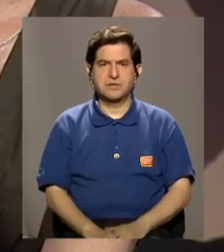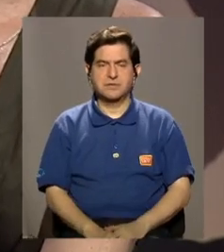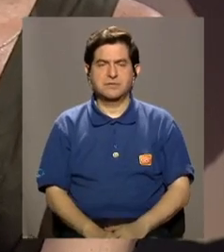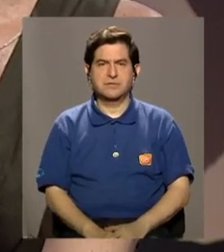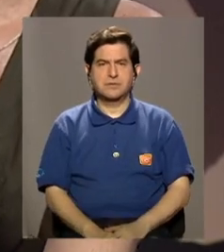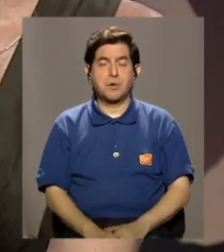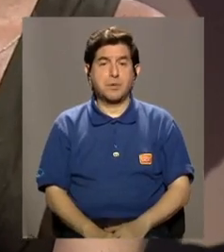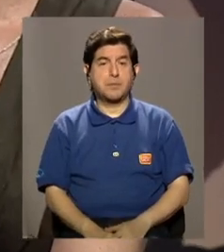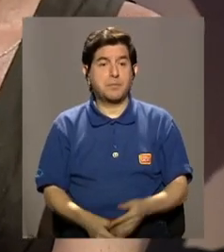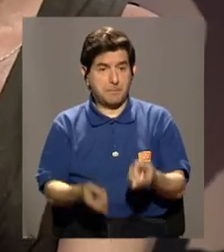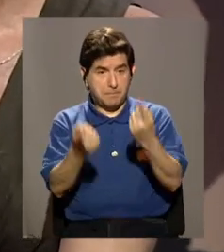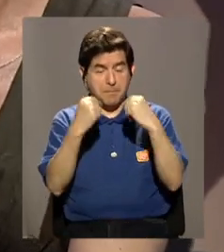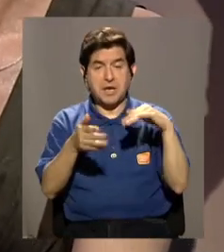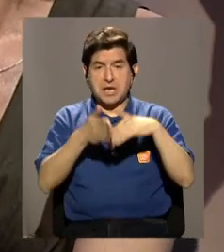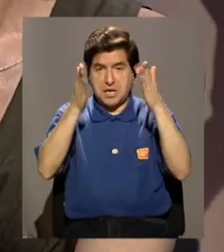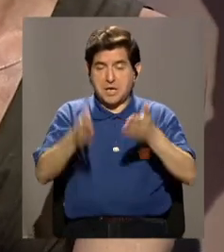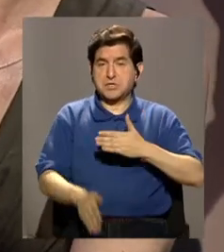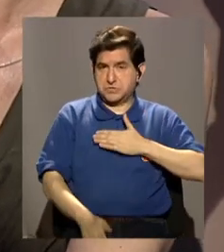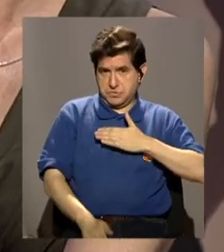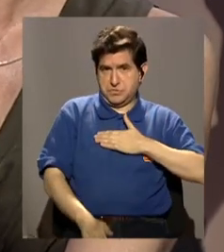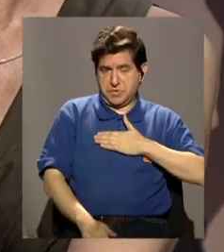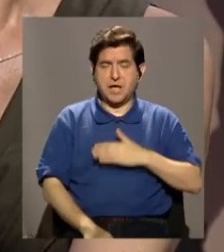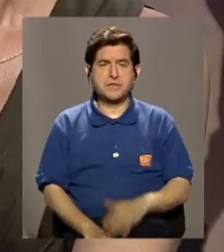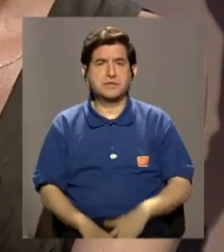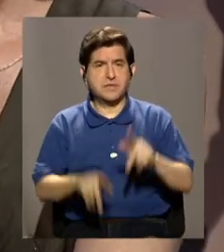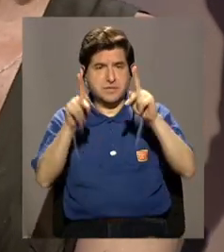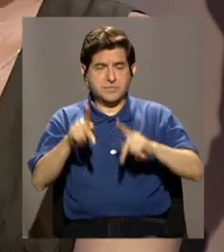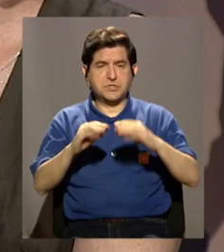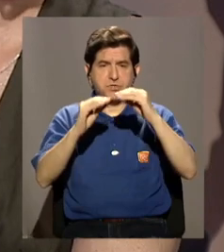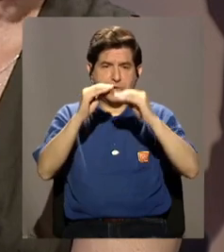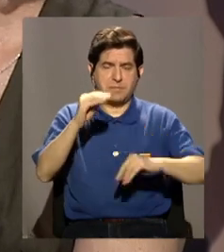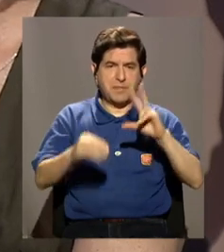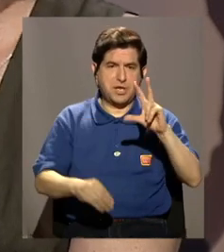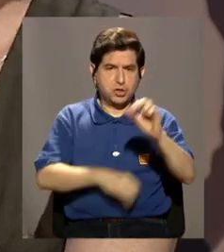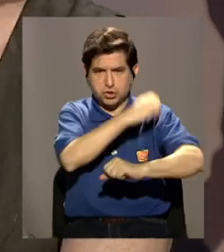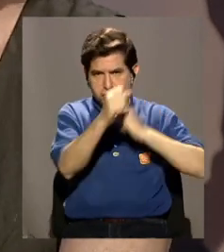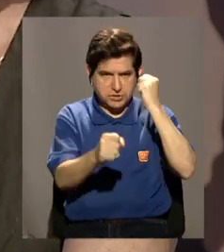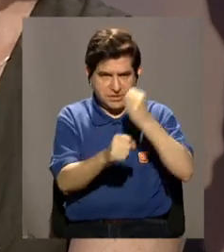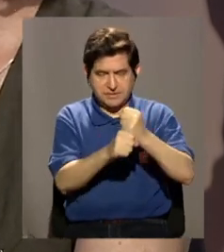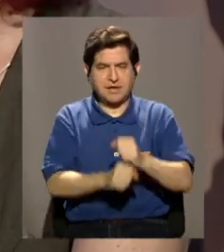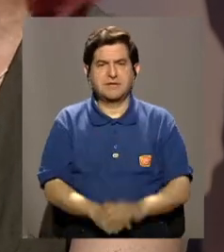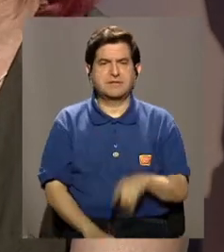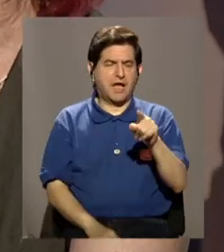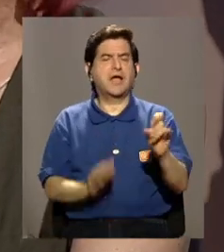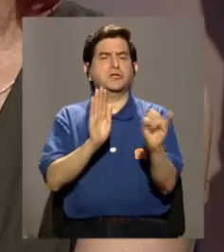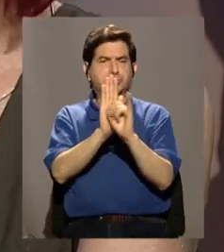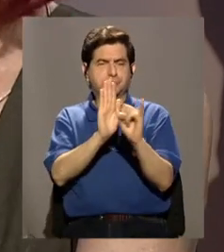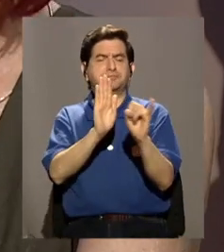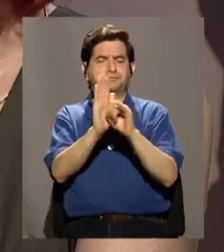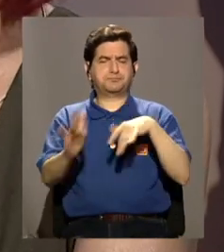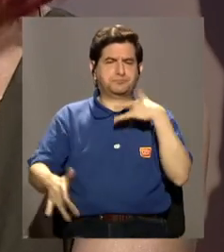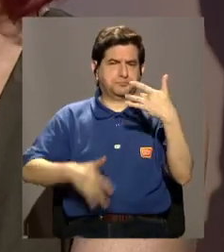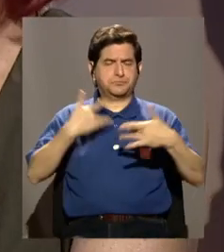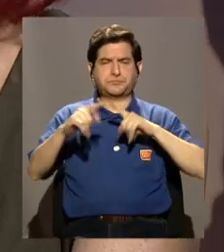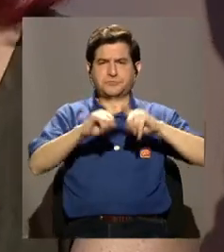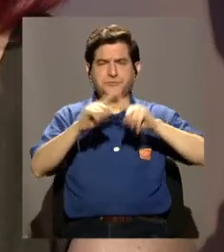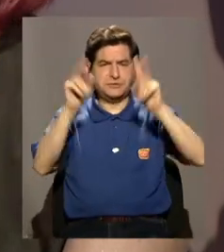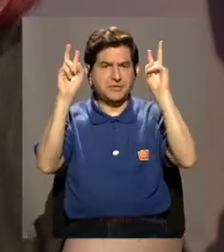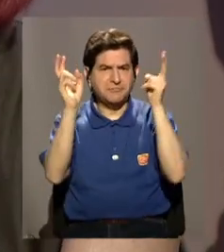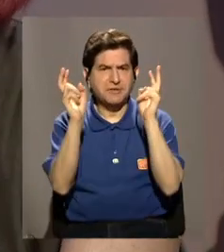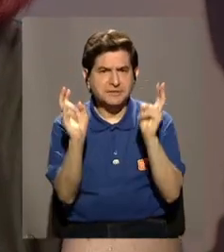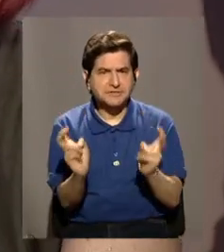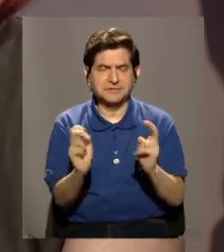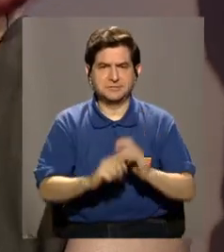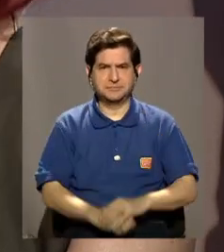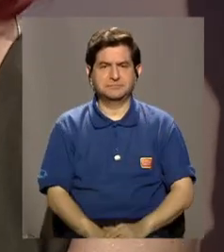hay muchos venido muchos de mis alumnos no gente menor de 30 años que entonces se siente identificado con un